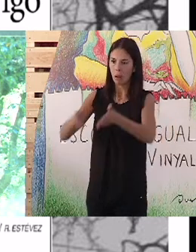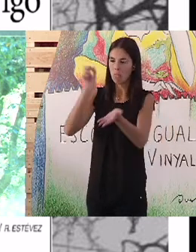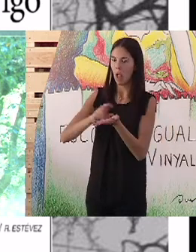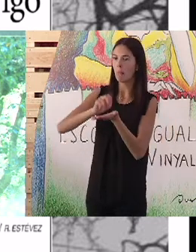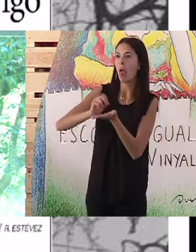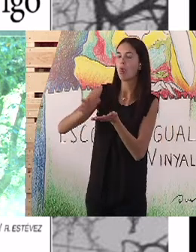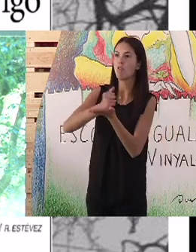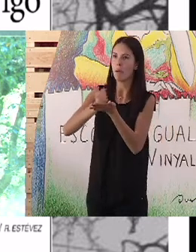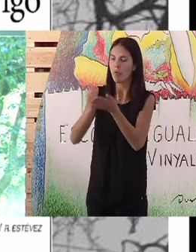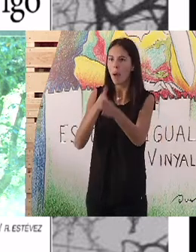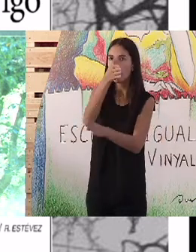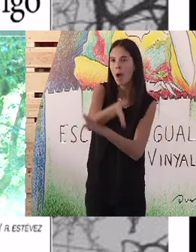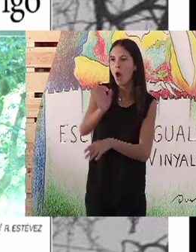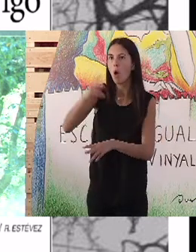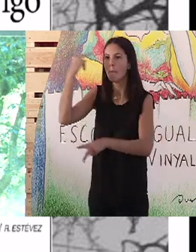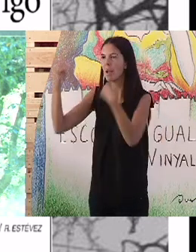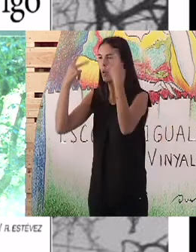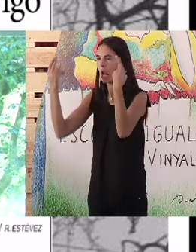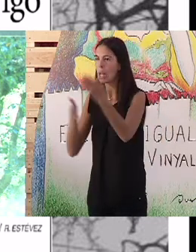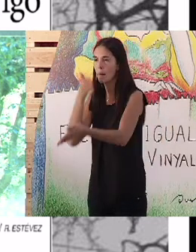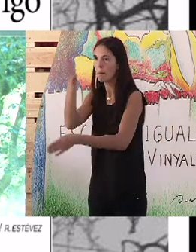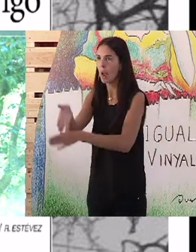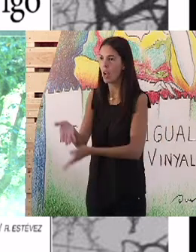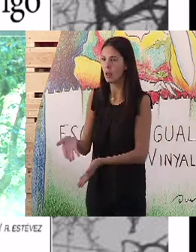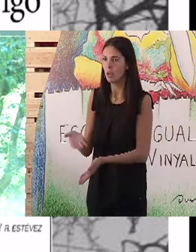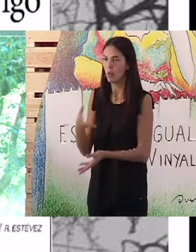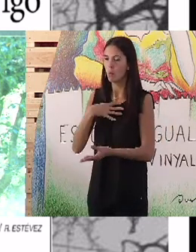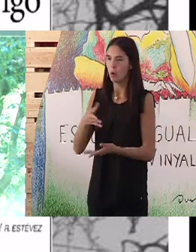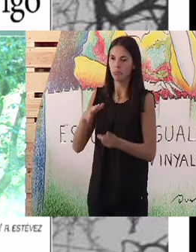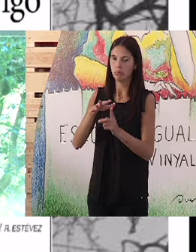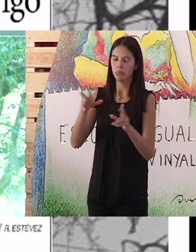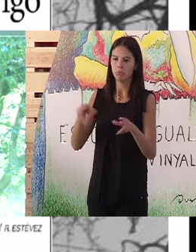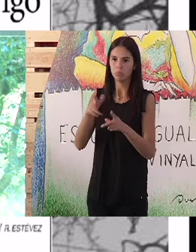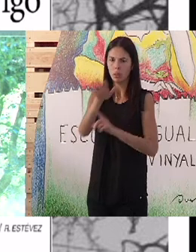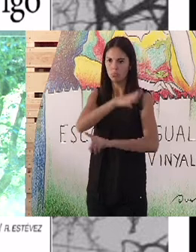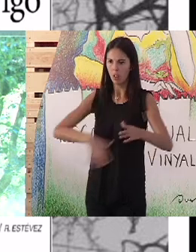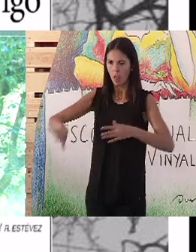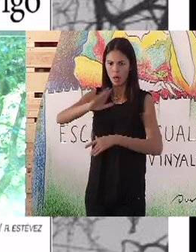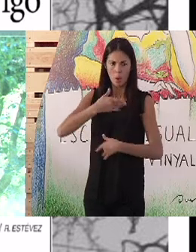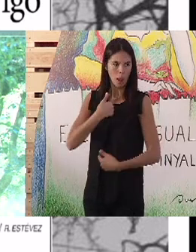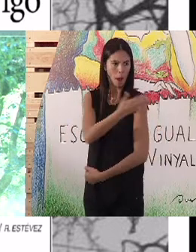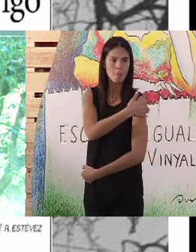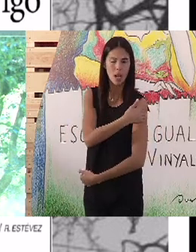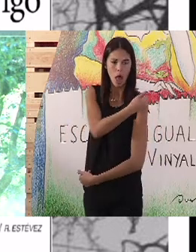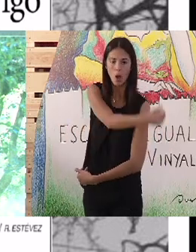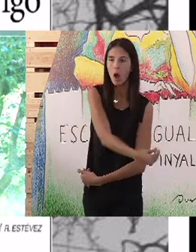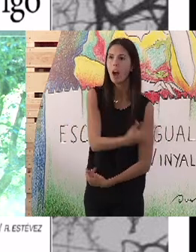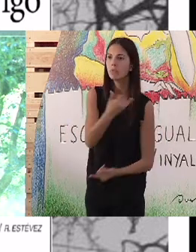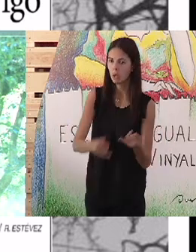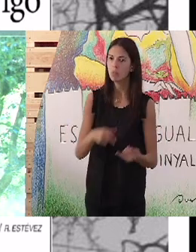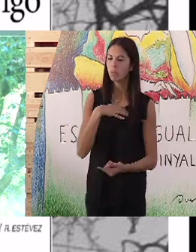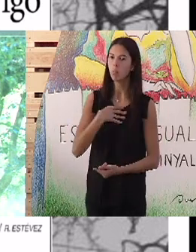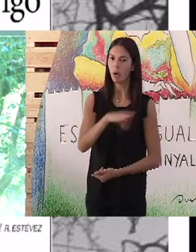ou unha peluquería, que este nunha situación que ao mellor comparte espazos conmigo, resulta que podría ser víctima de